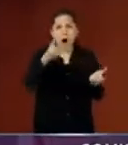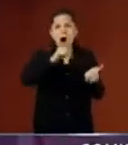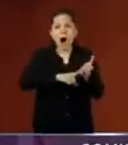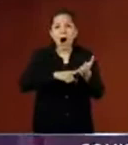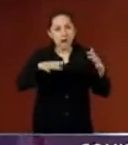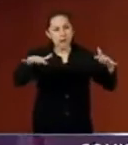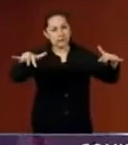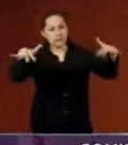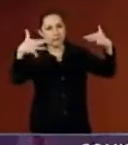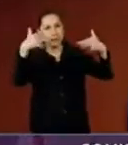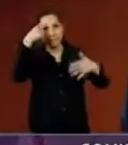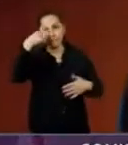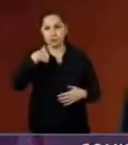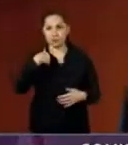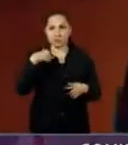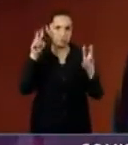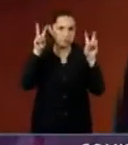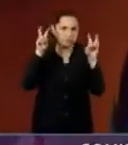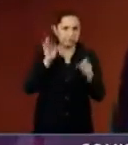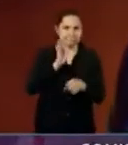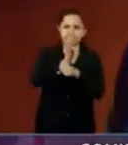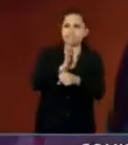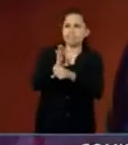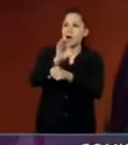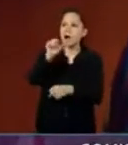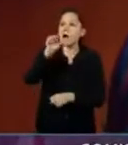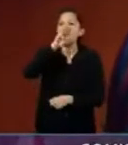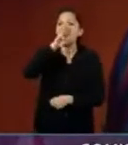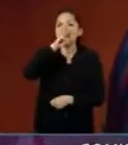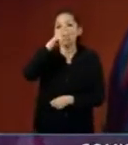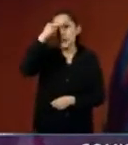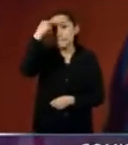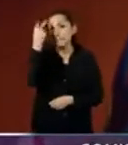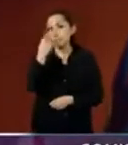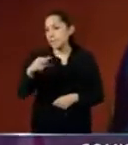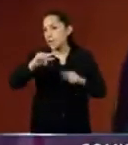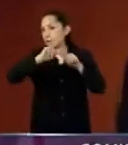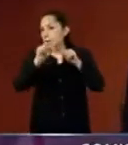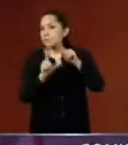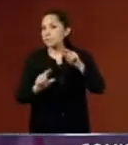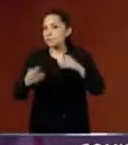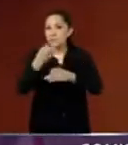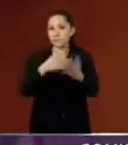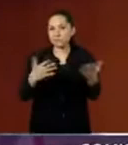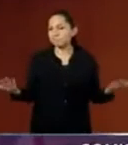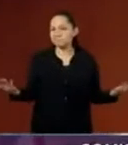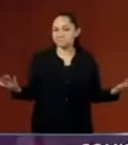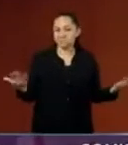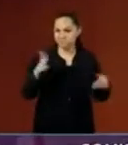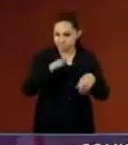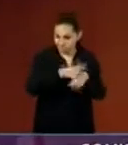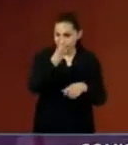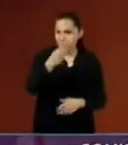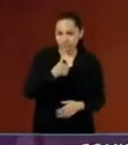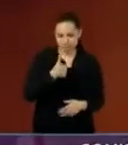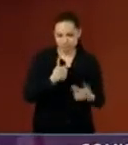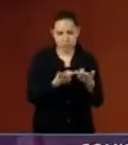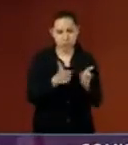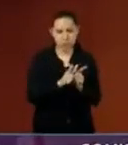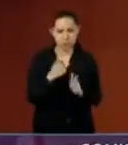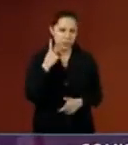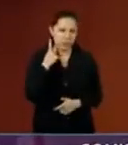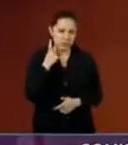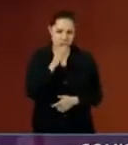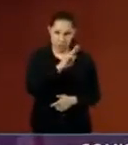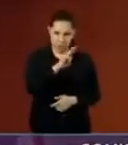por eso que hoy, a nombre de mi grupo parlamentario de Movimiento Ciudadano, presento esta